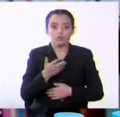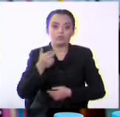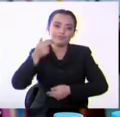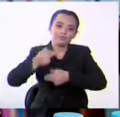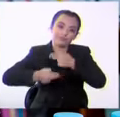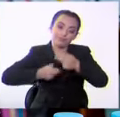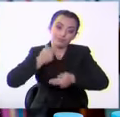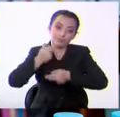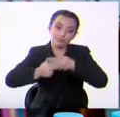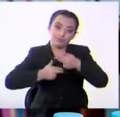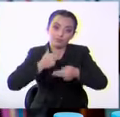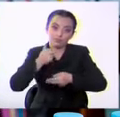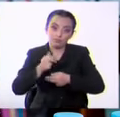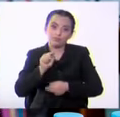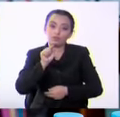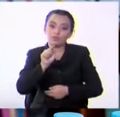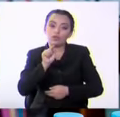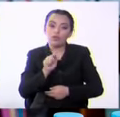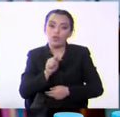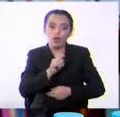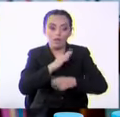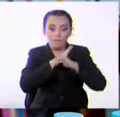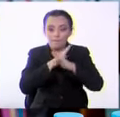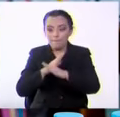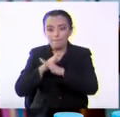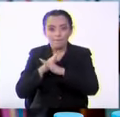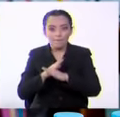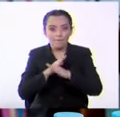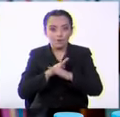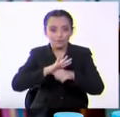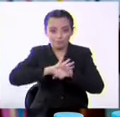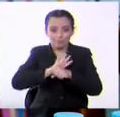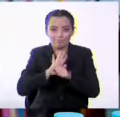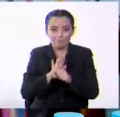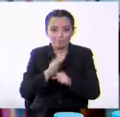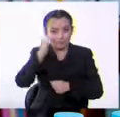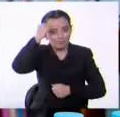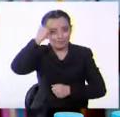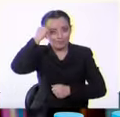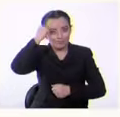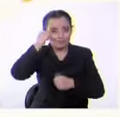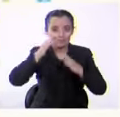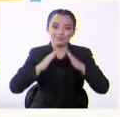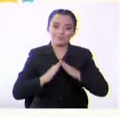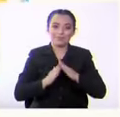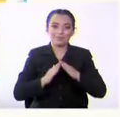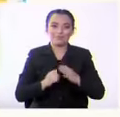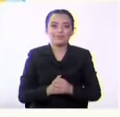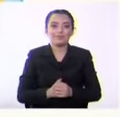manteniendo tus medidas sanitarias y continúa aprendiendo en casa.